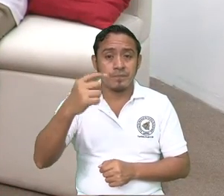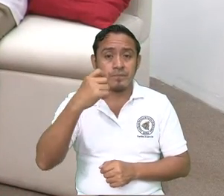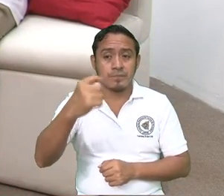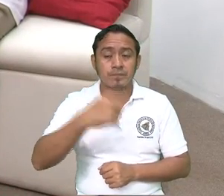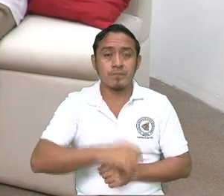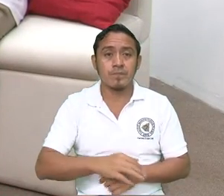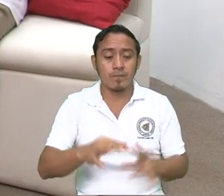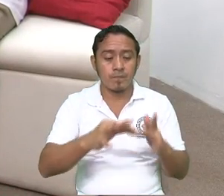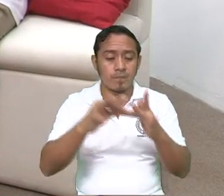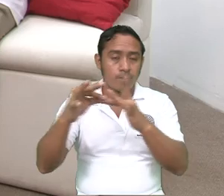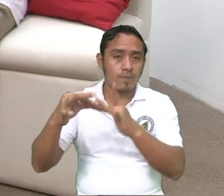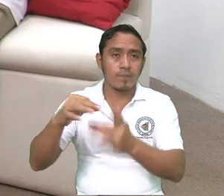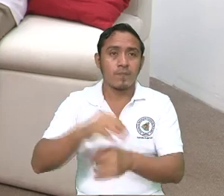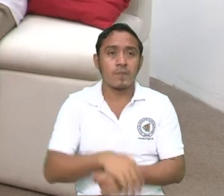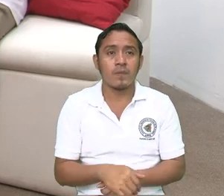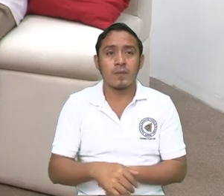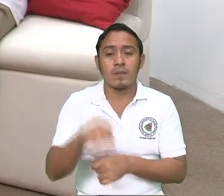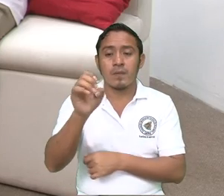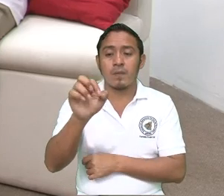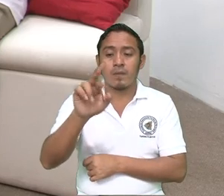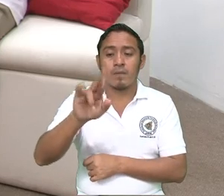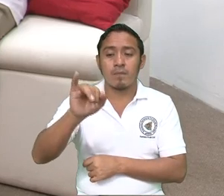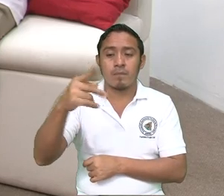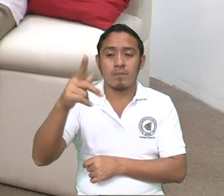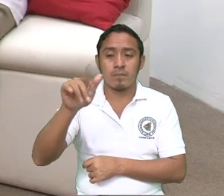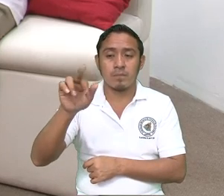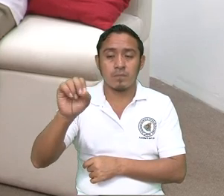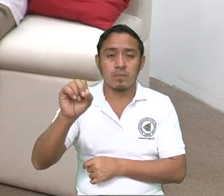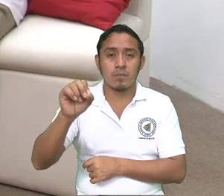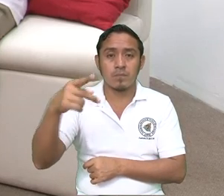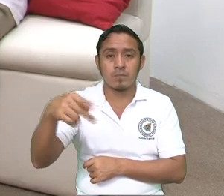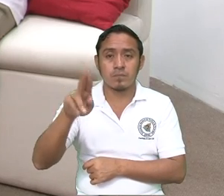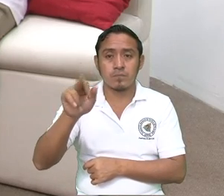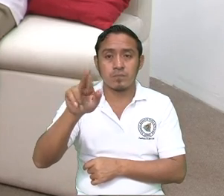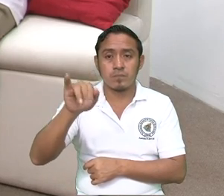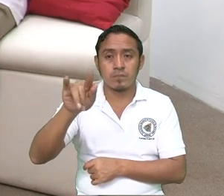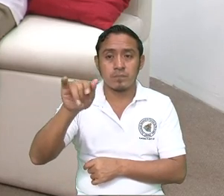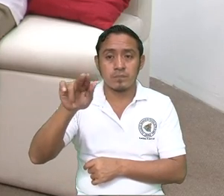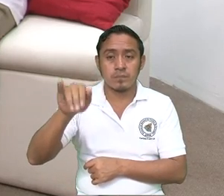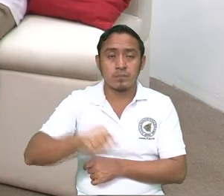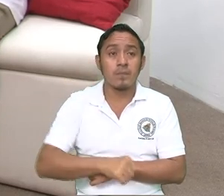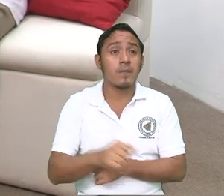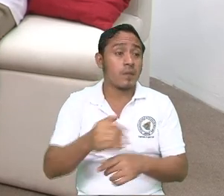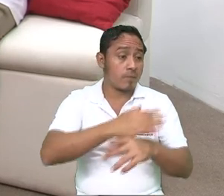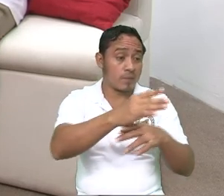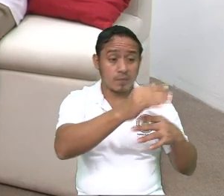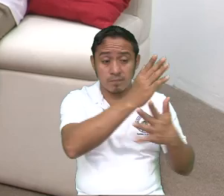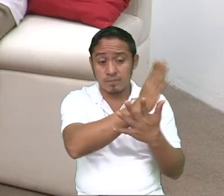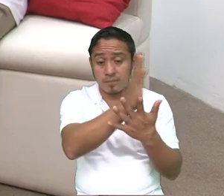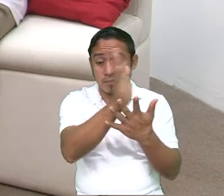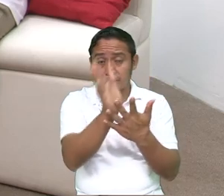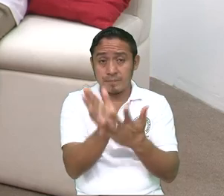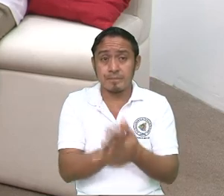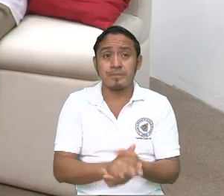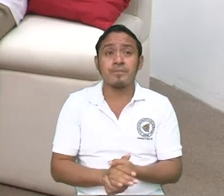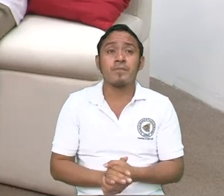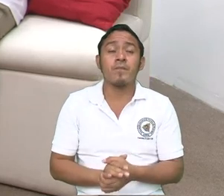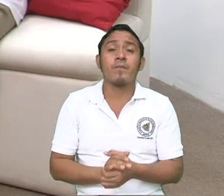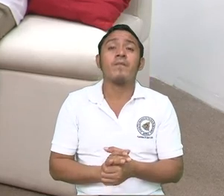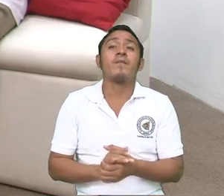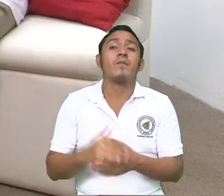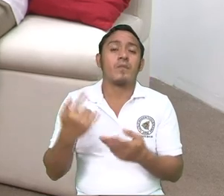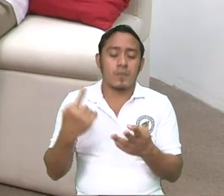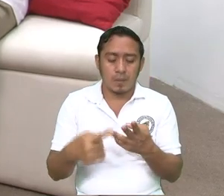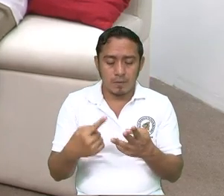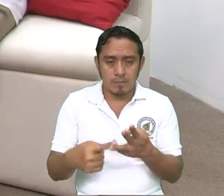sustancia especial que se llama eritropoyetina entonces cada caso es muy distinto y ya te mencionaba también